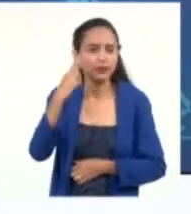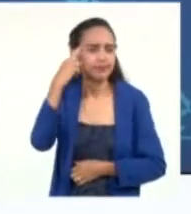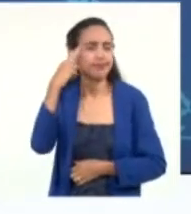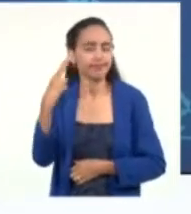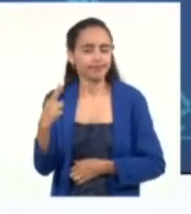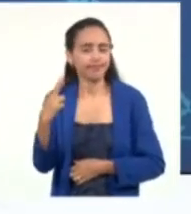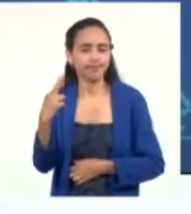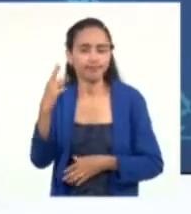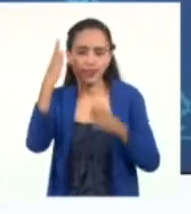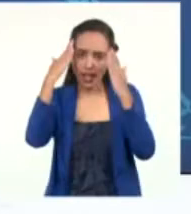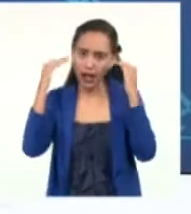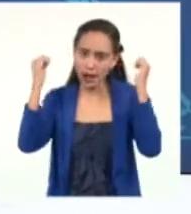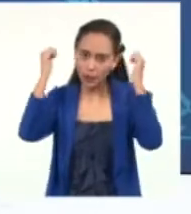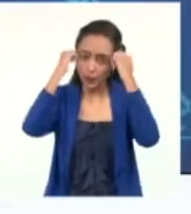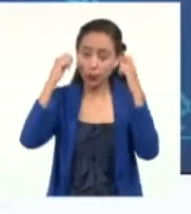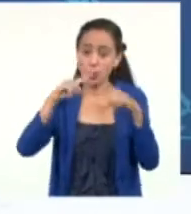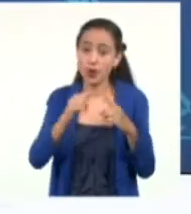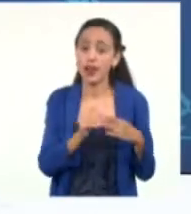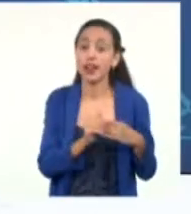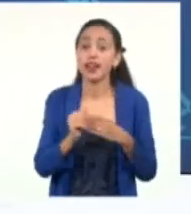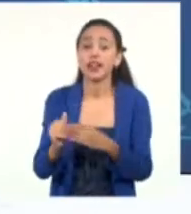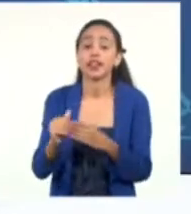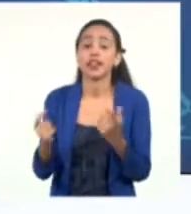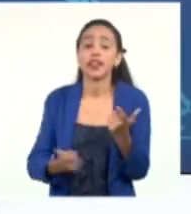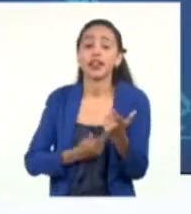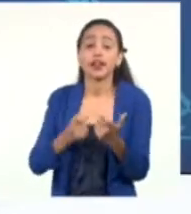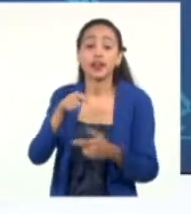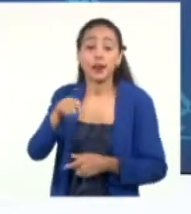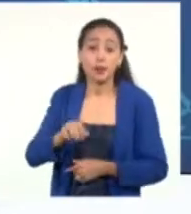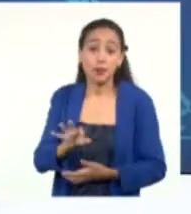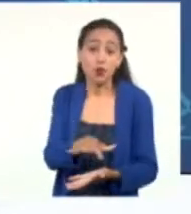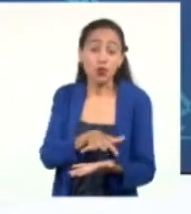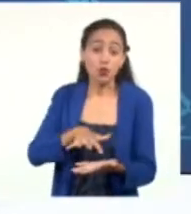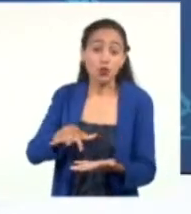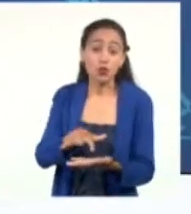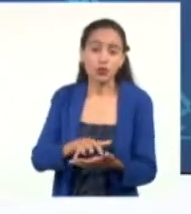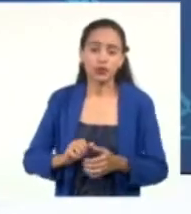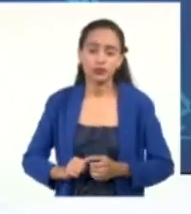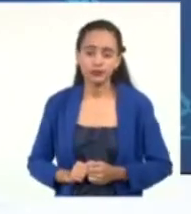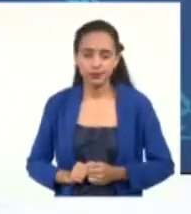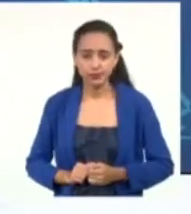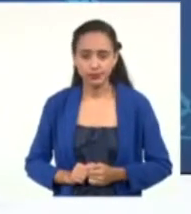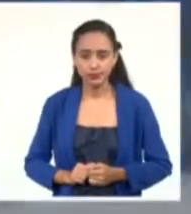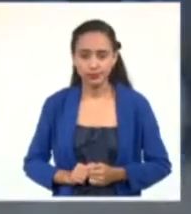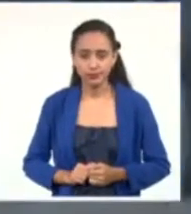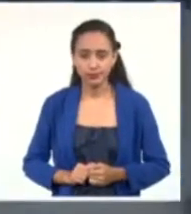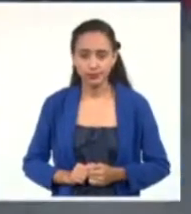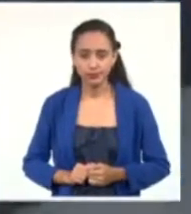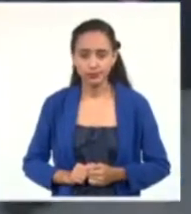de la vanguardia por liderar la batalla que liberó ese territorio de la tiranía de Batista.